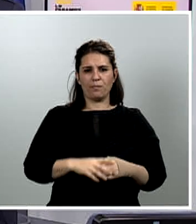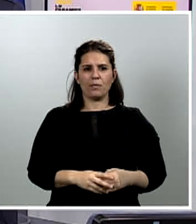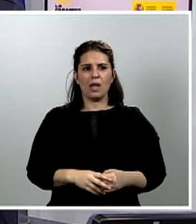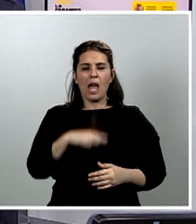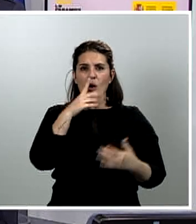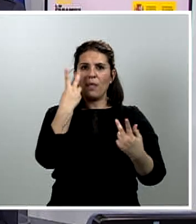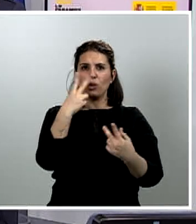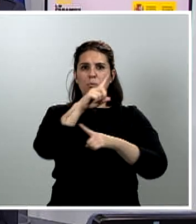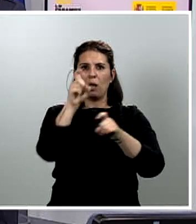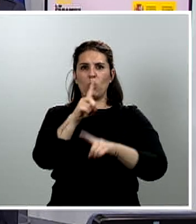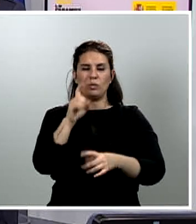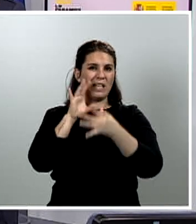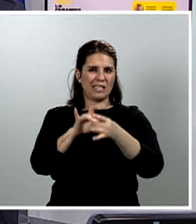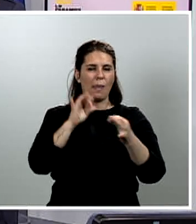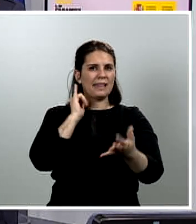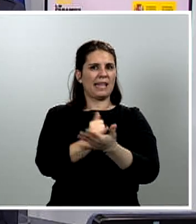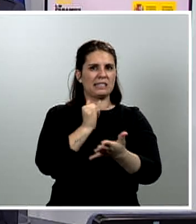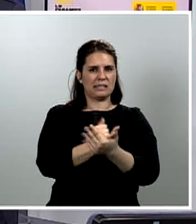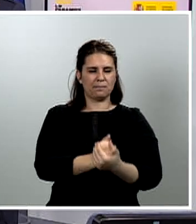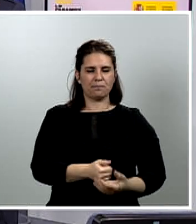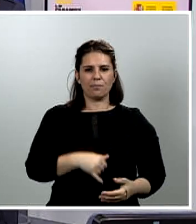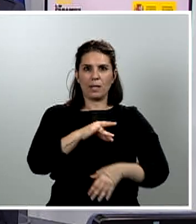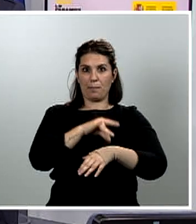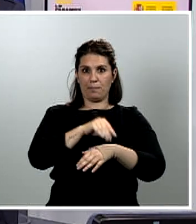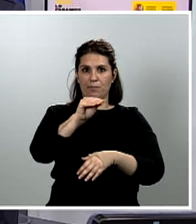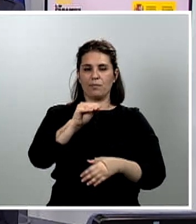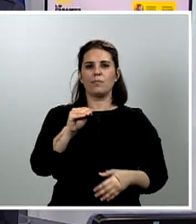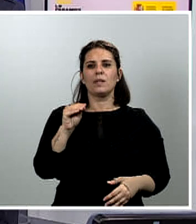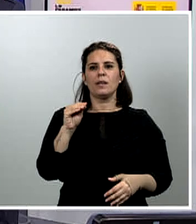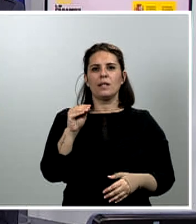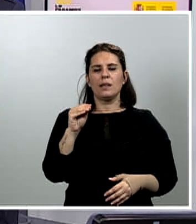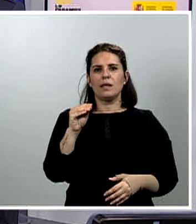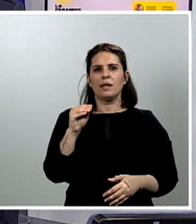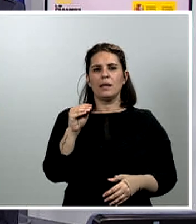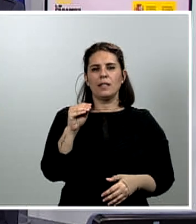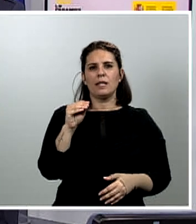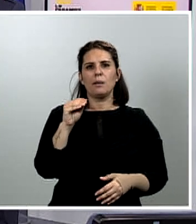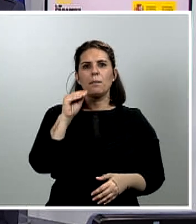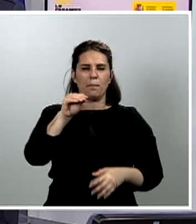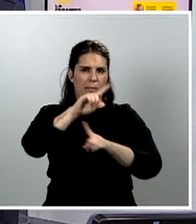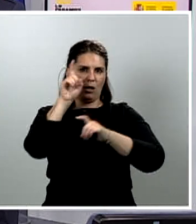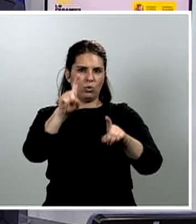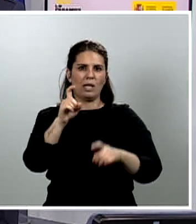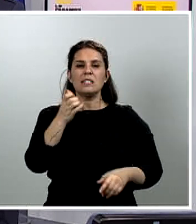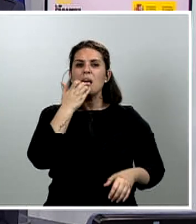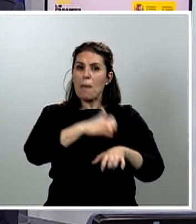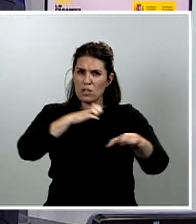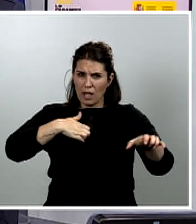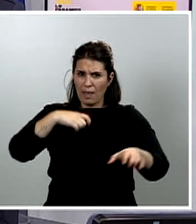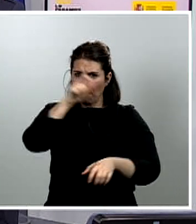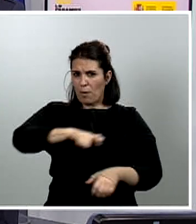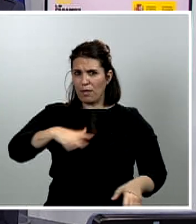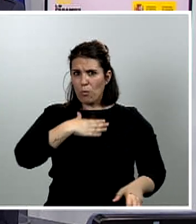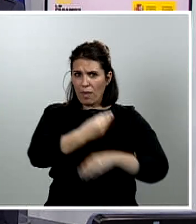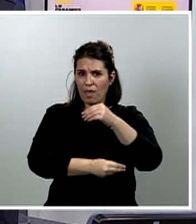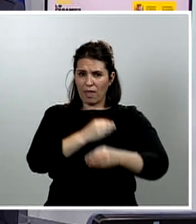test. Doctor, Estrella Digital pregunta si está previsto que la mayoría de la población pueda hacerse la prueba mediante test rápidos